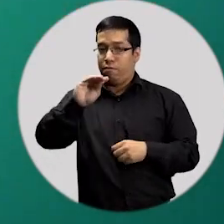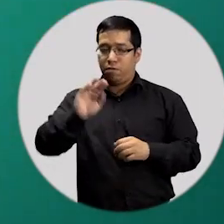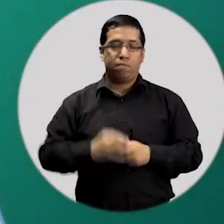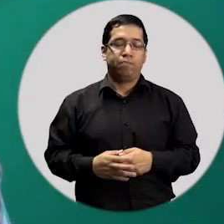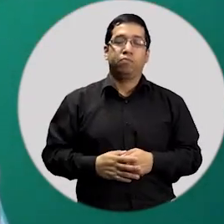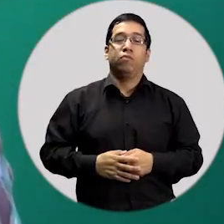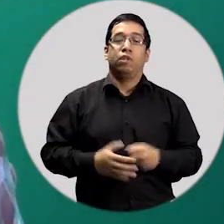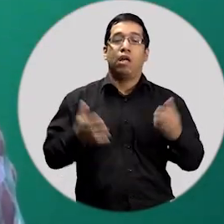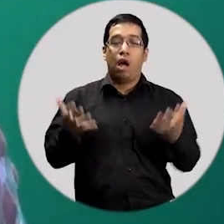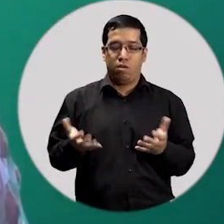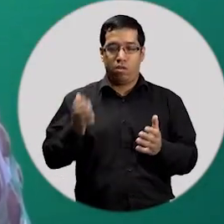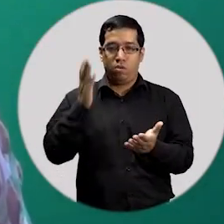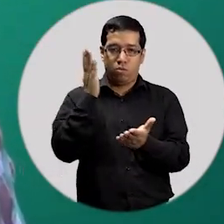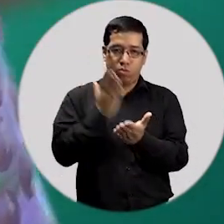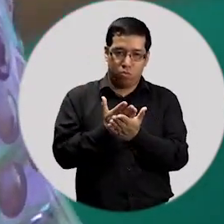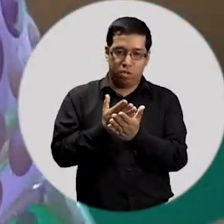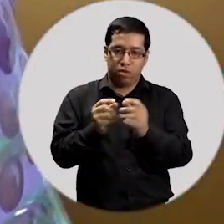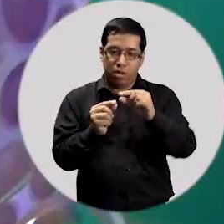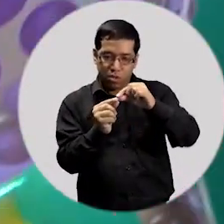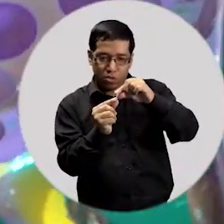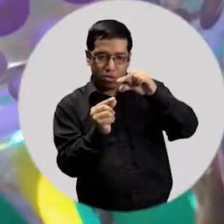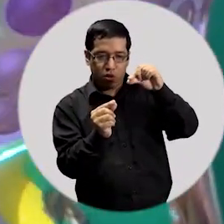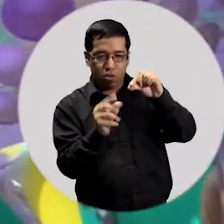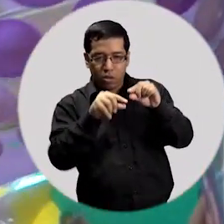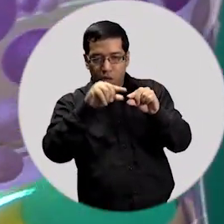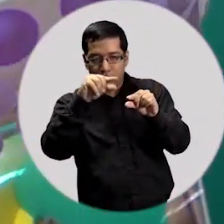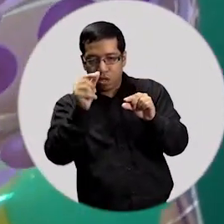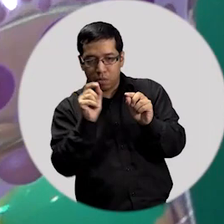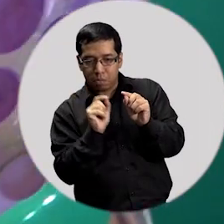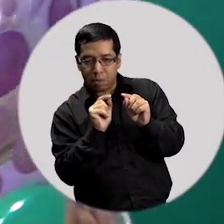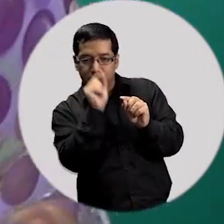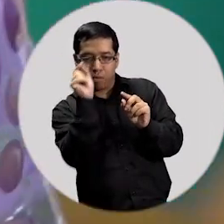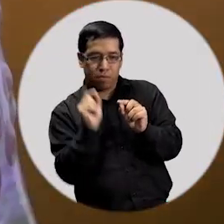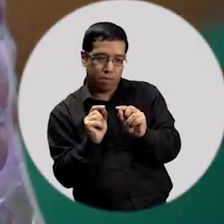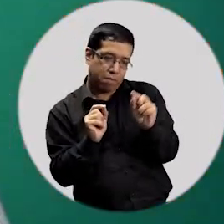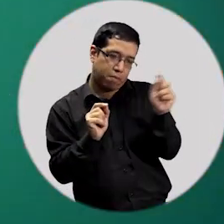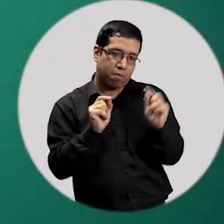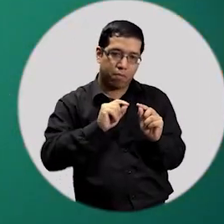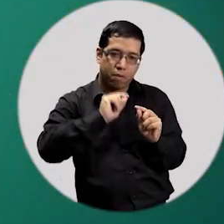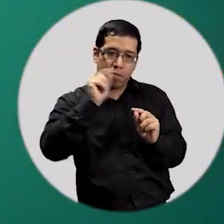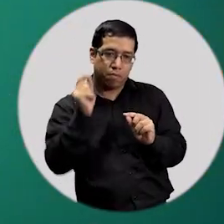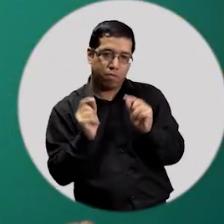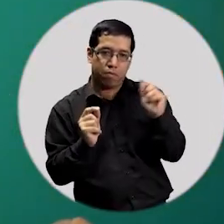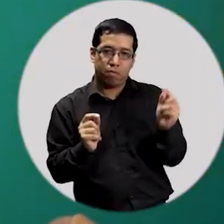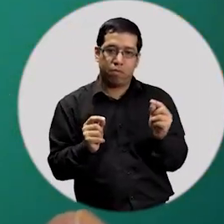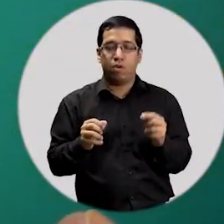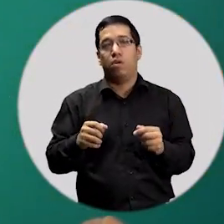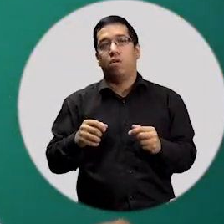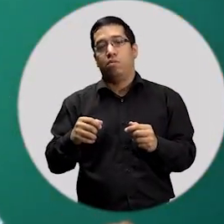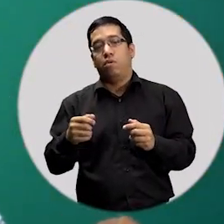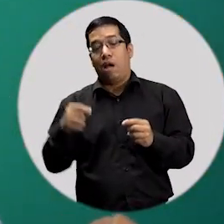la pintura o la copa en sí al horno. Justamente es como para que la pintura se pueda impregnar y que